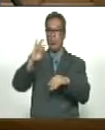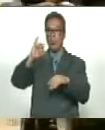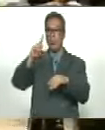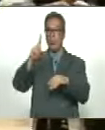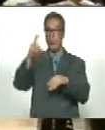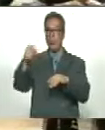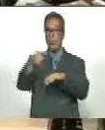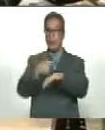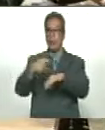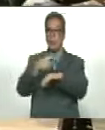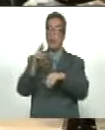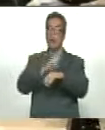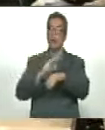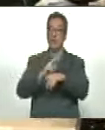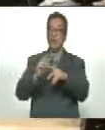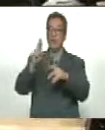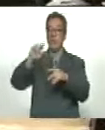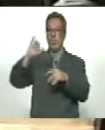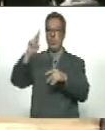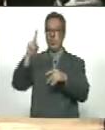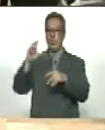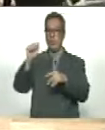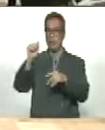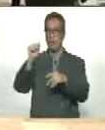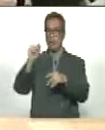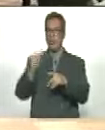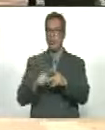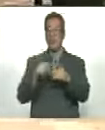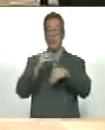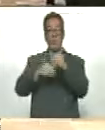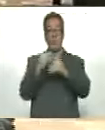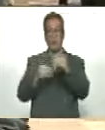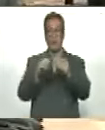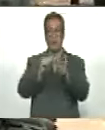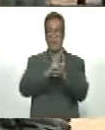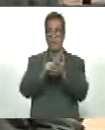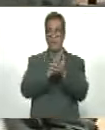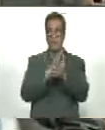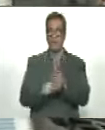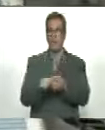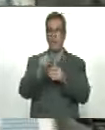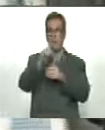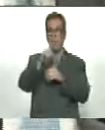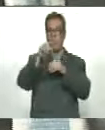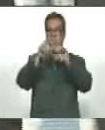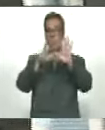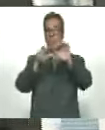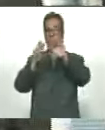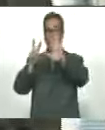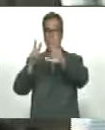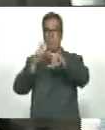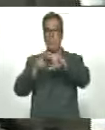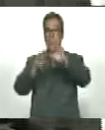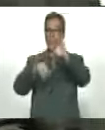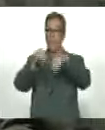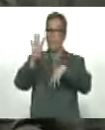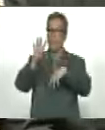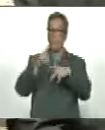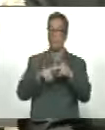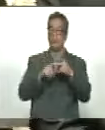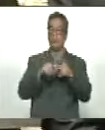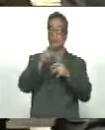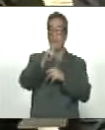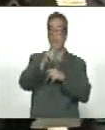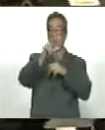el gobierno de la República de Ruanda, de conformidad con lo previsto en los artículos 187, numeral 14,